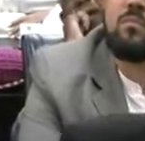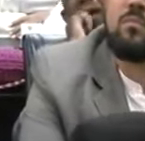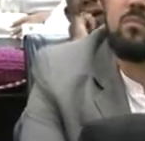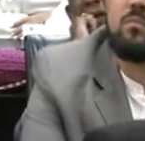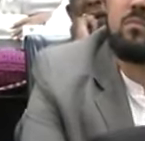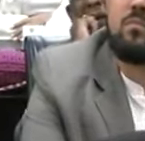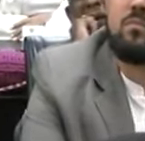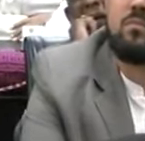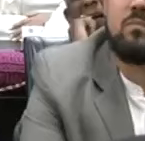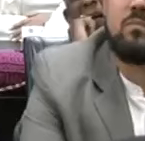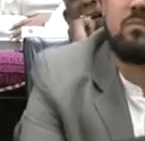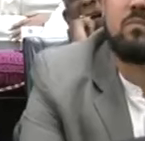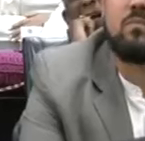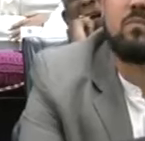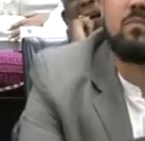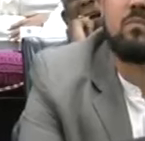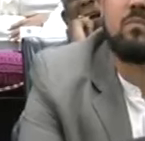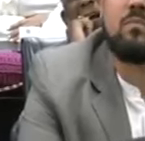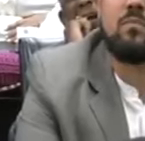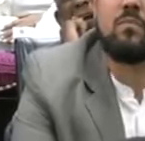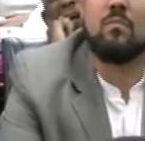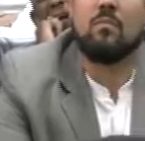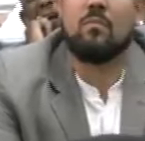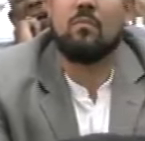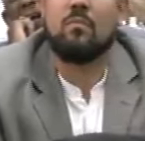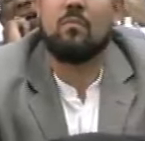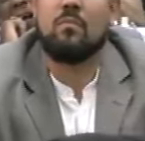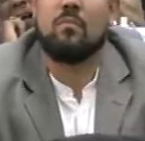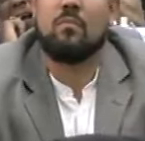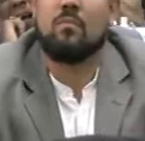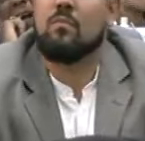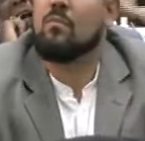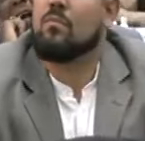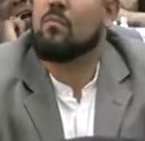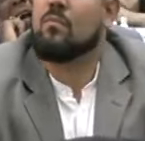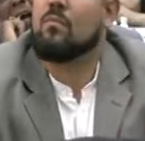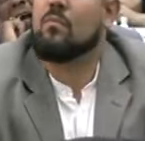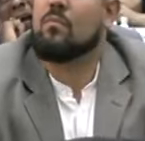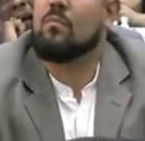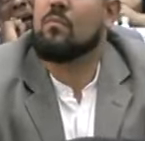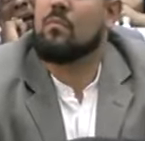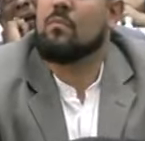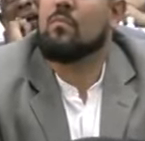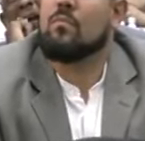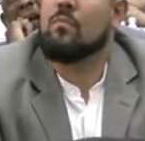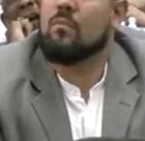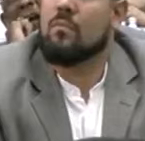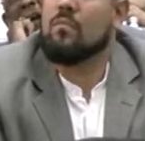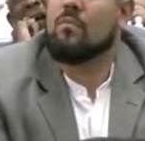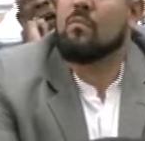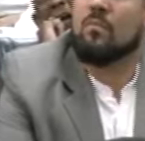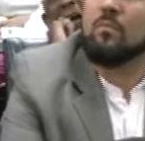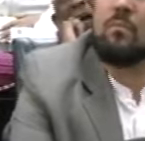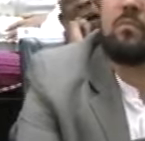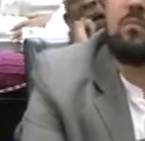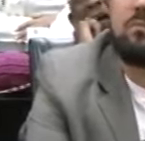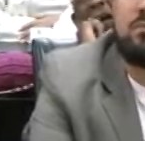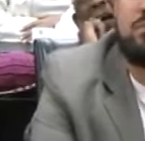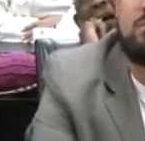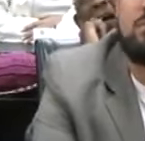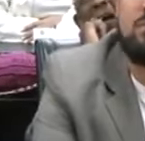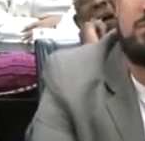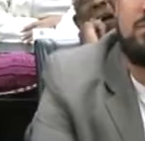la aprobación de la primera ley para las personas con discapacidad. En este tiempo hemos evolucionado hacia